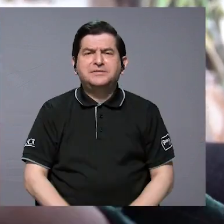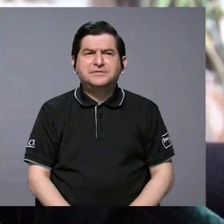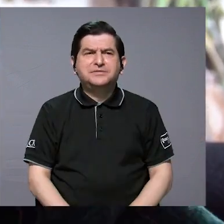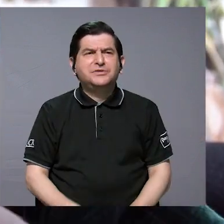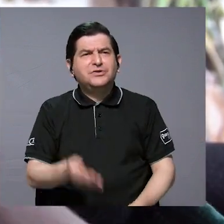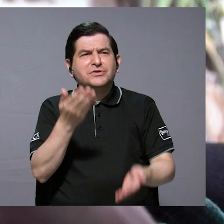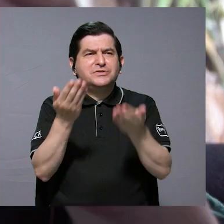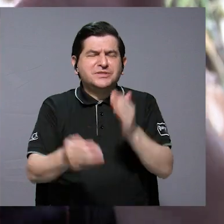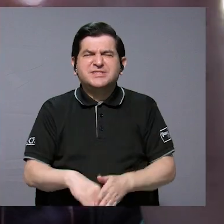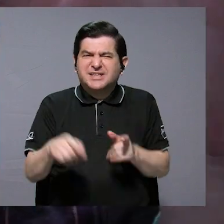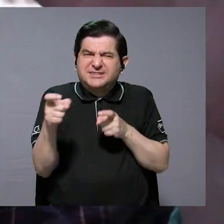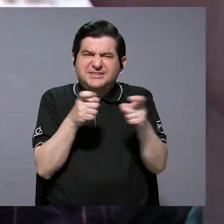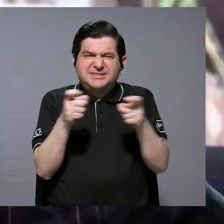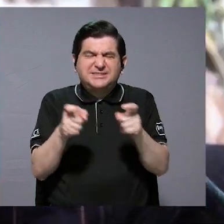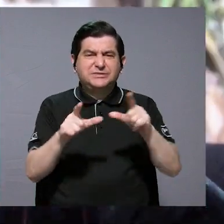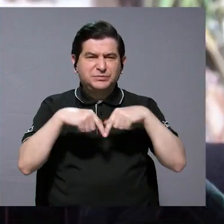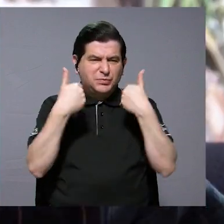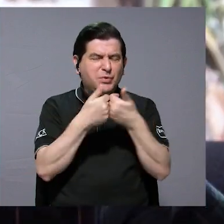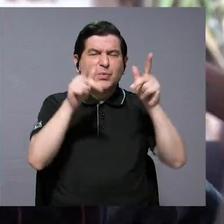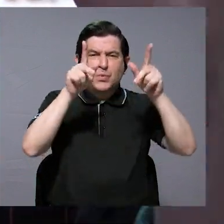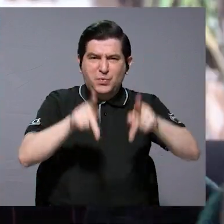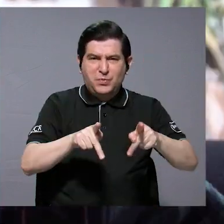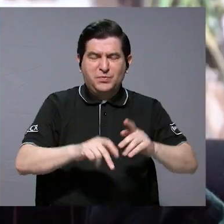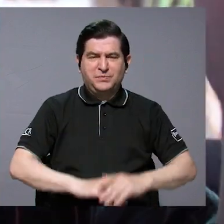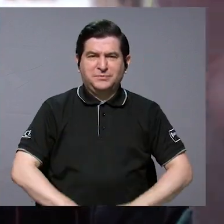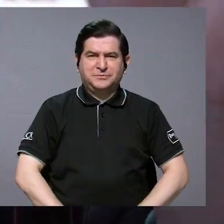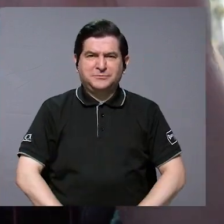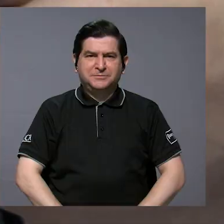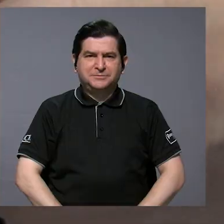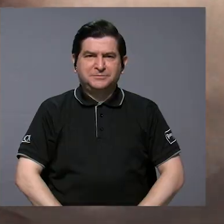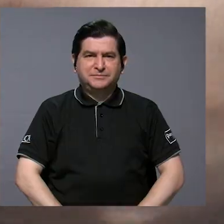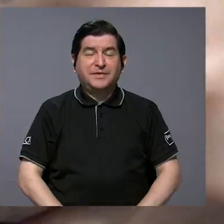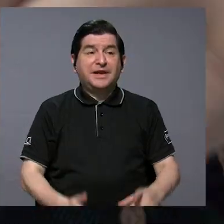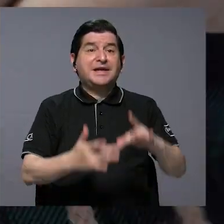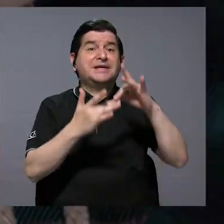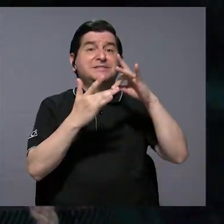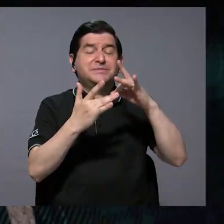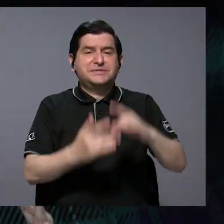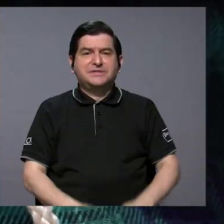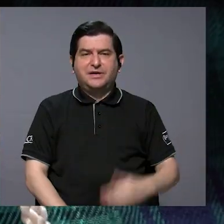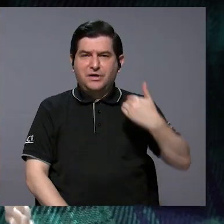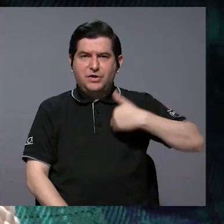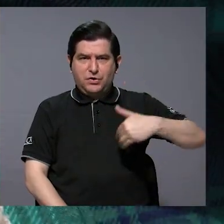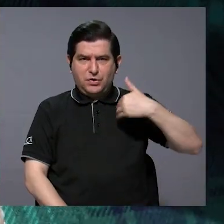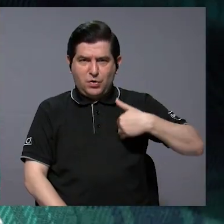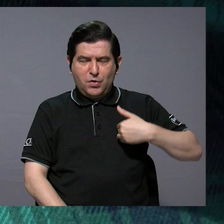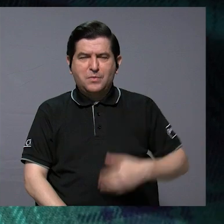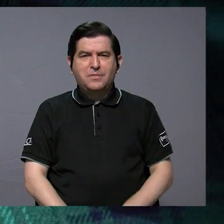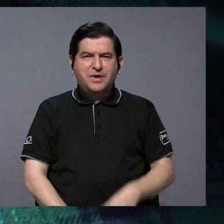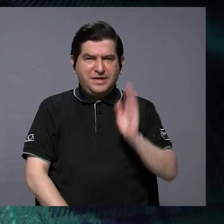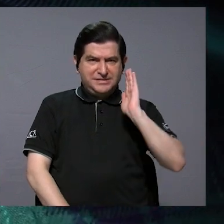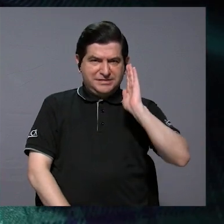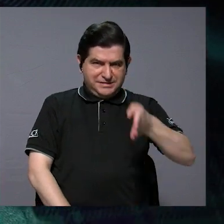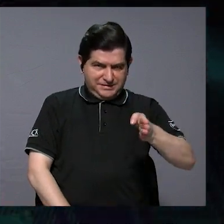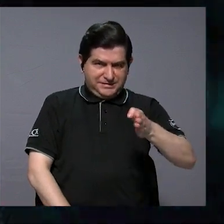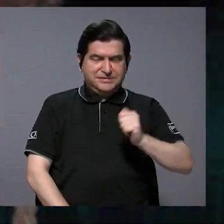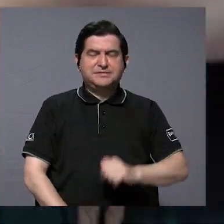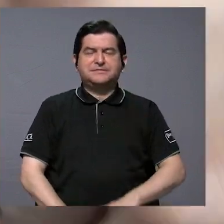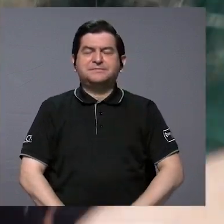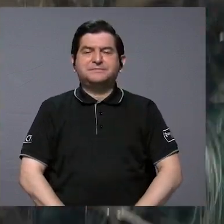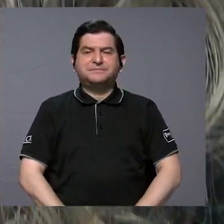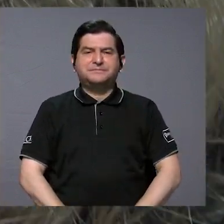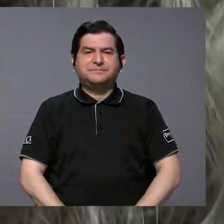que están como muy dominados por cierto tipo de persona, sobre todo hombres